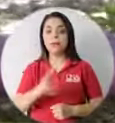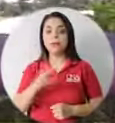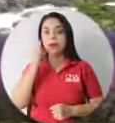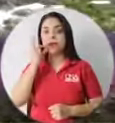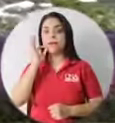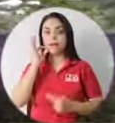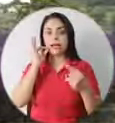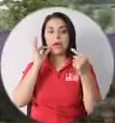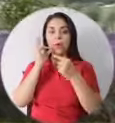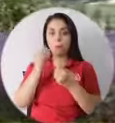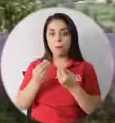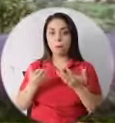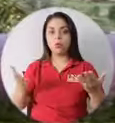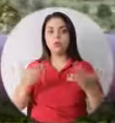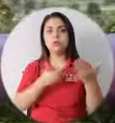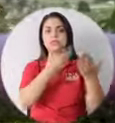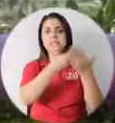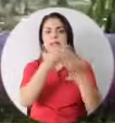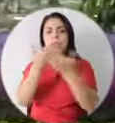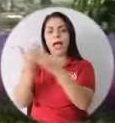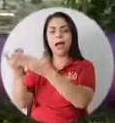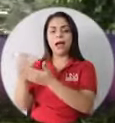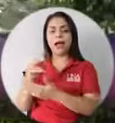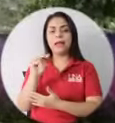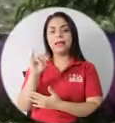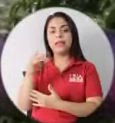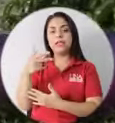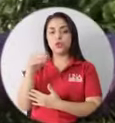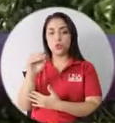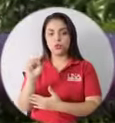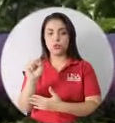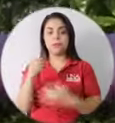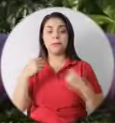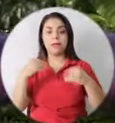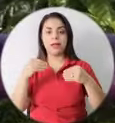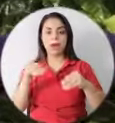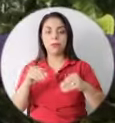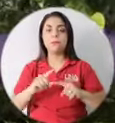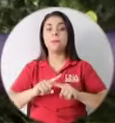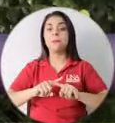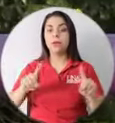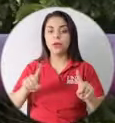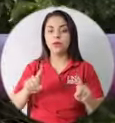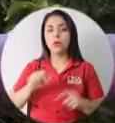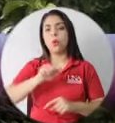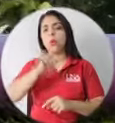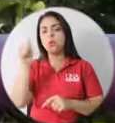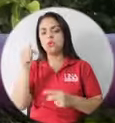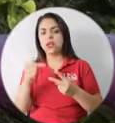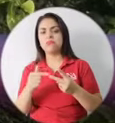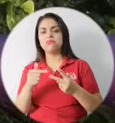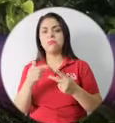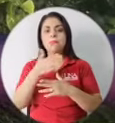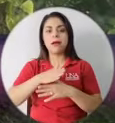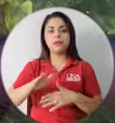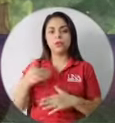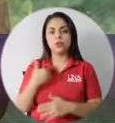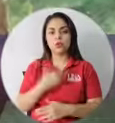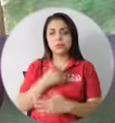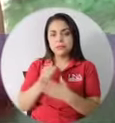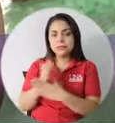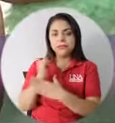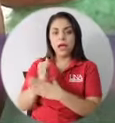un producto que llega a nichos de mercado, pero la otra faceta que tiene, que es la que nosotros hemos estado investigando en estos